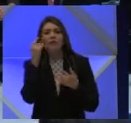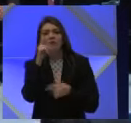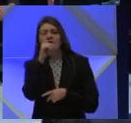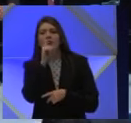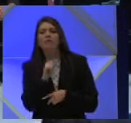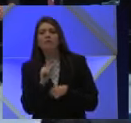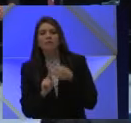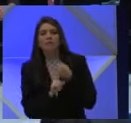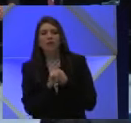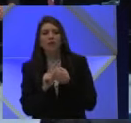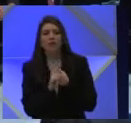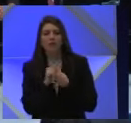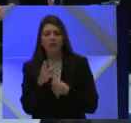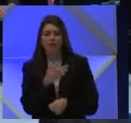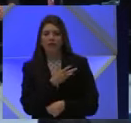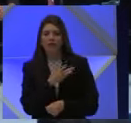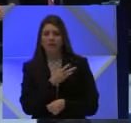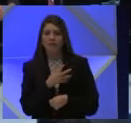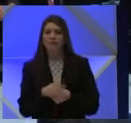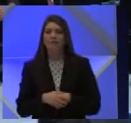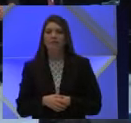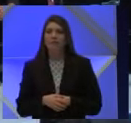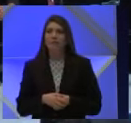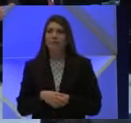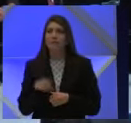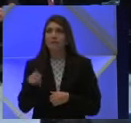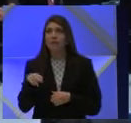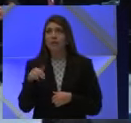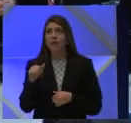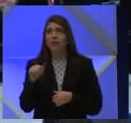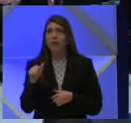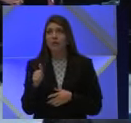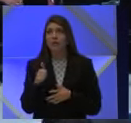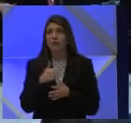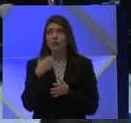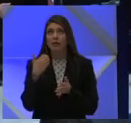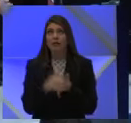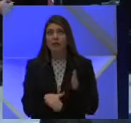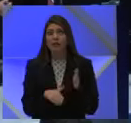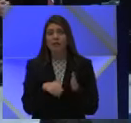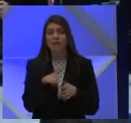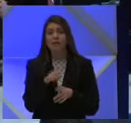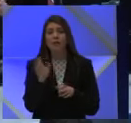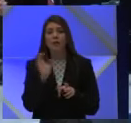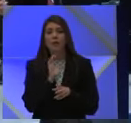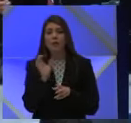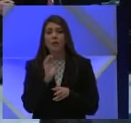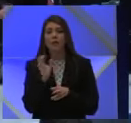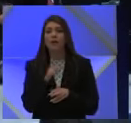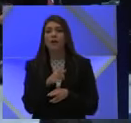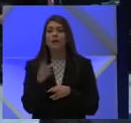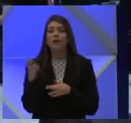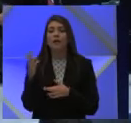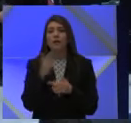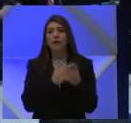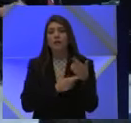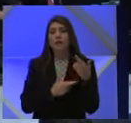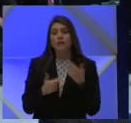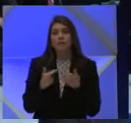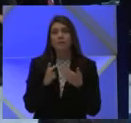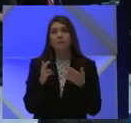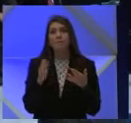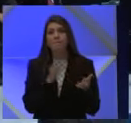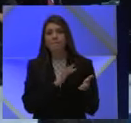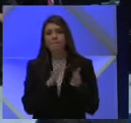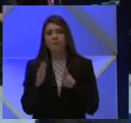camino la nasa tenía su plan original de regresar y descender hasta 2028